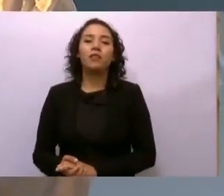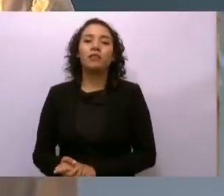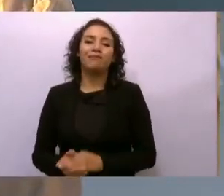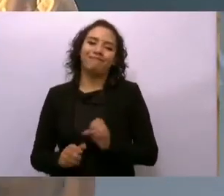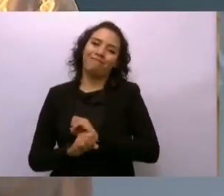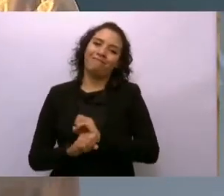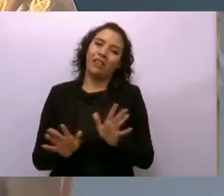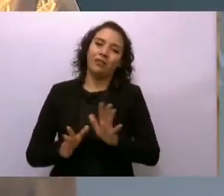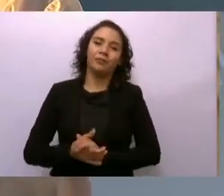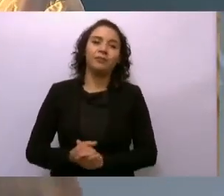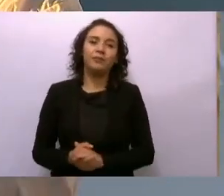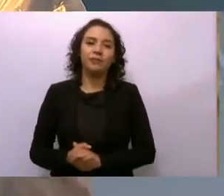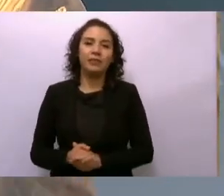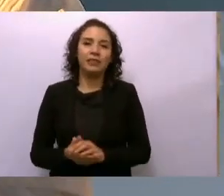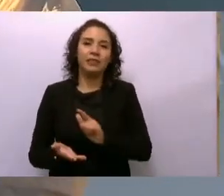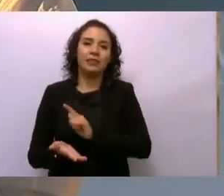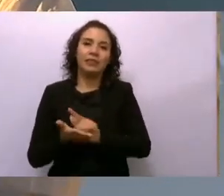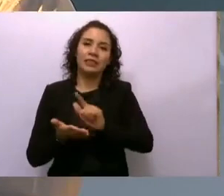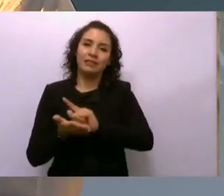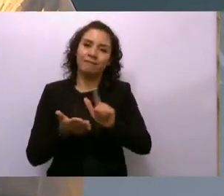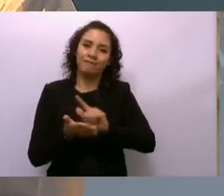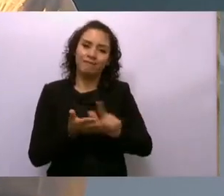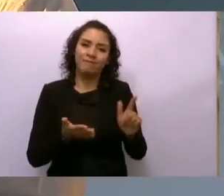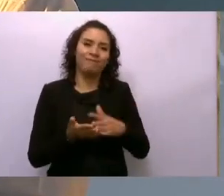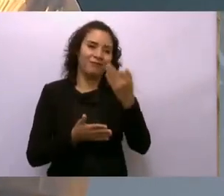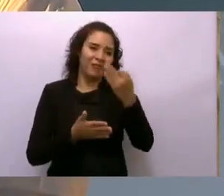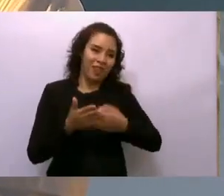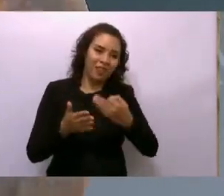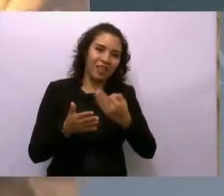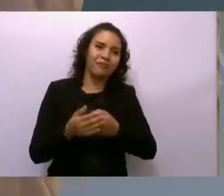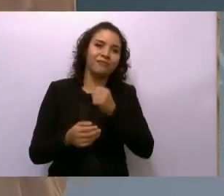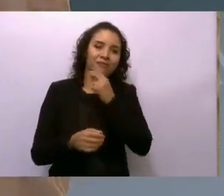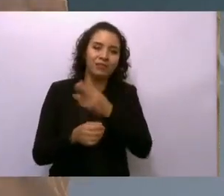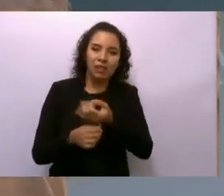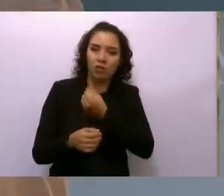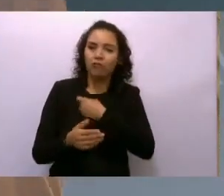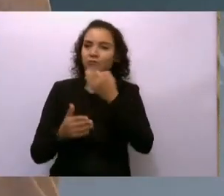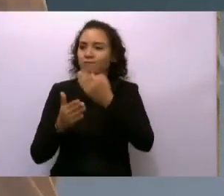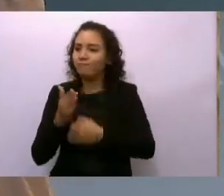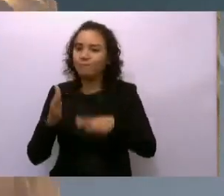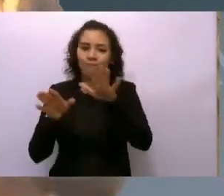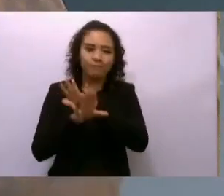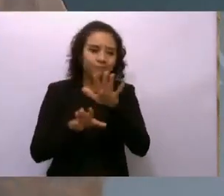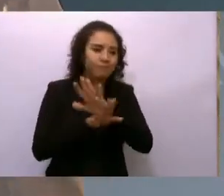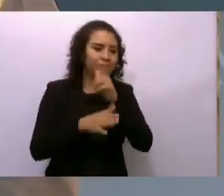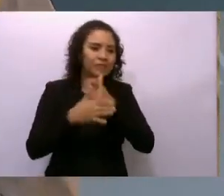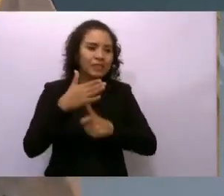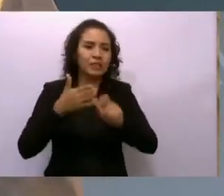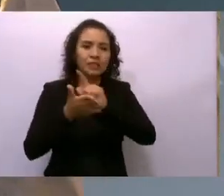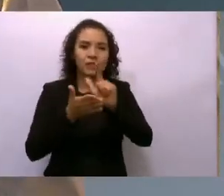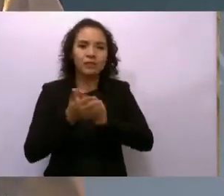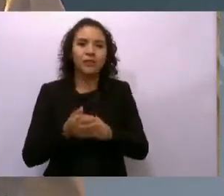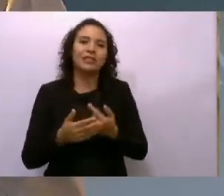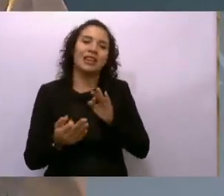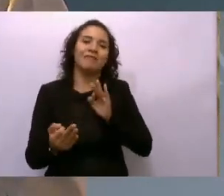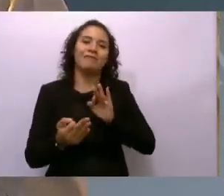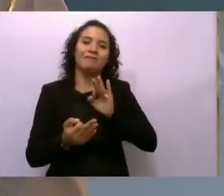Sobre todo limpiar en el sector salud. Pero ya se nos termina el tiempo.